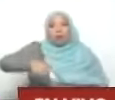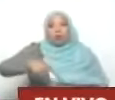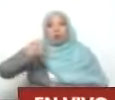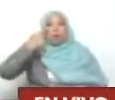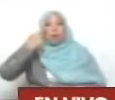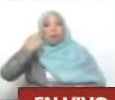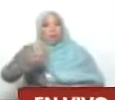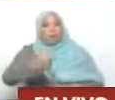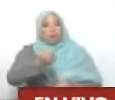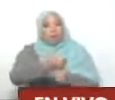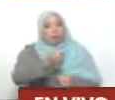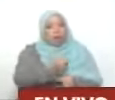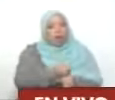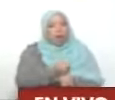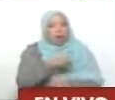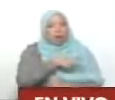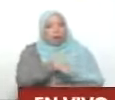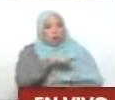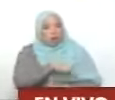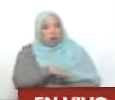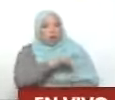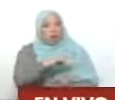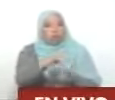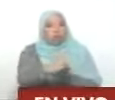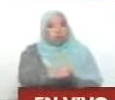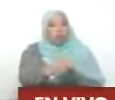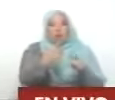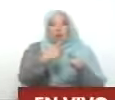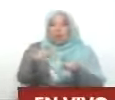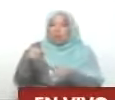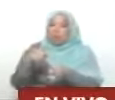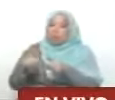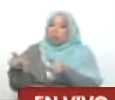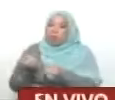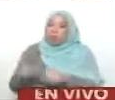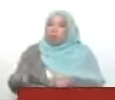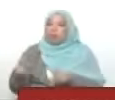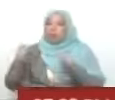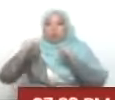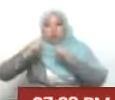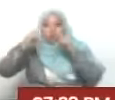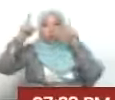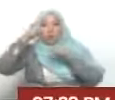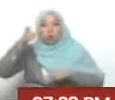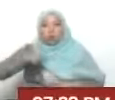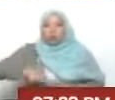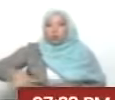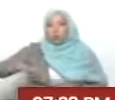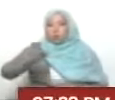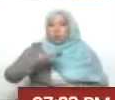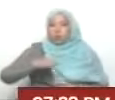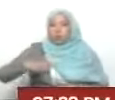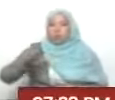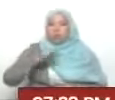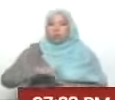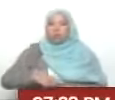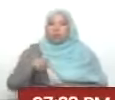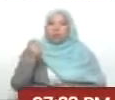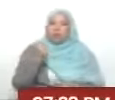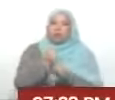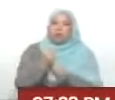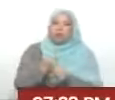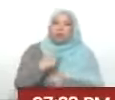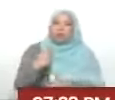calles. Y esta campaña, bueno, tiene que ser sorpresa, de repente. Porque el imperialismo